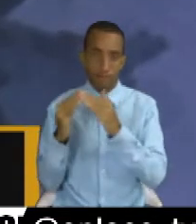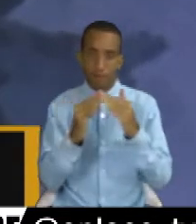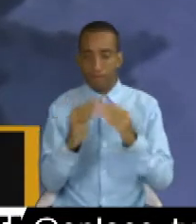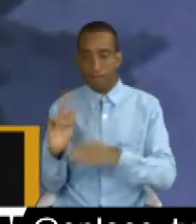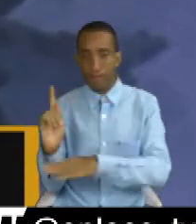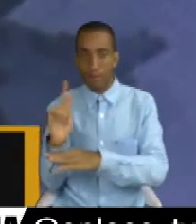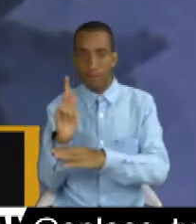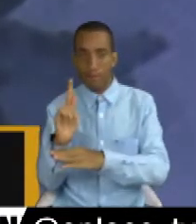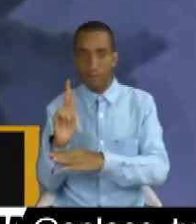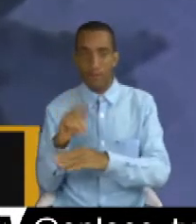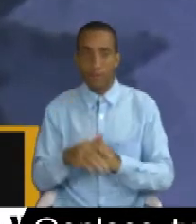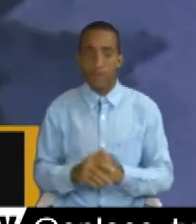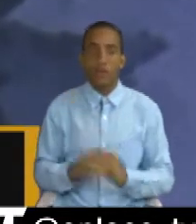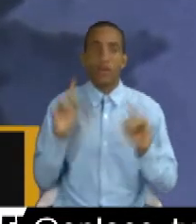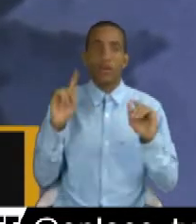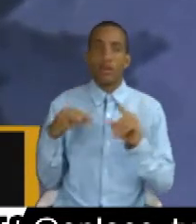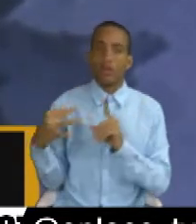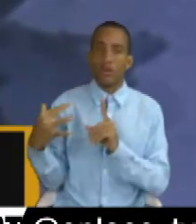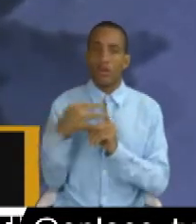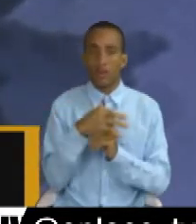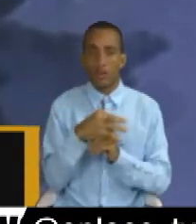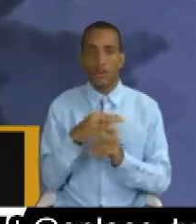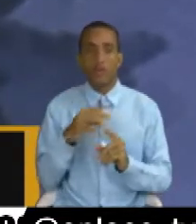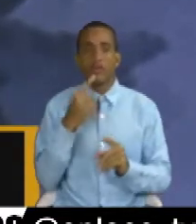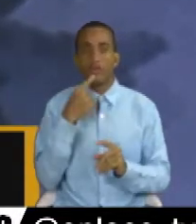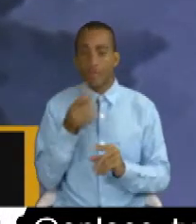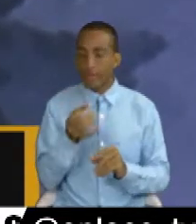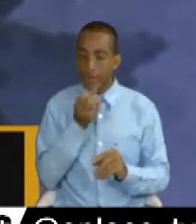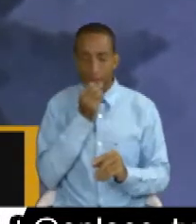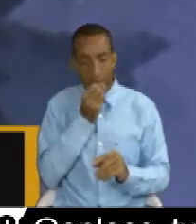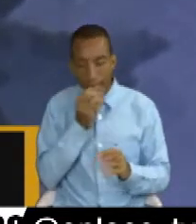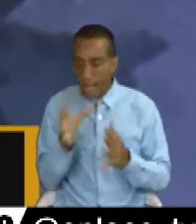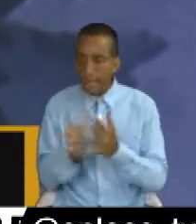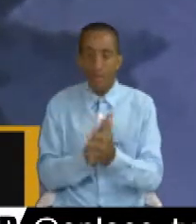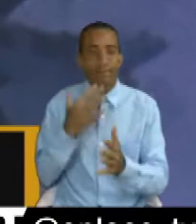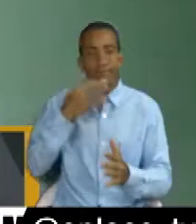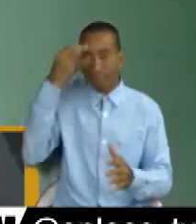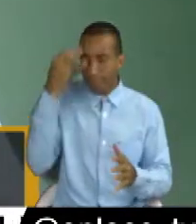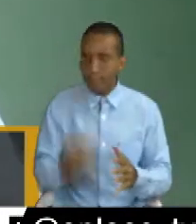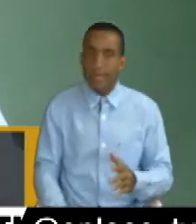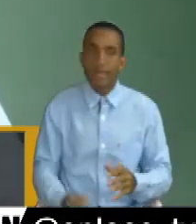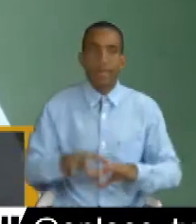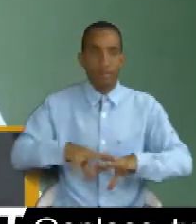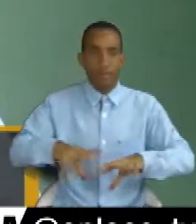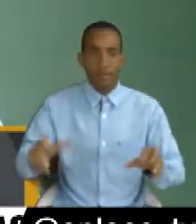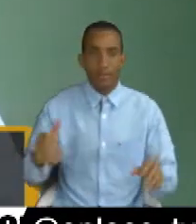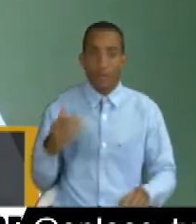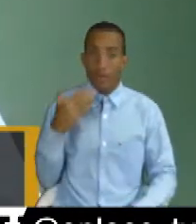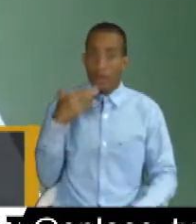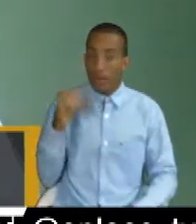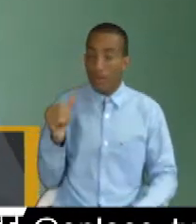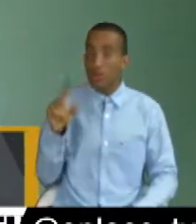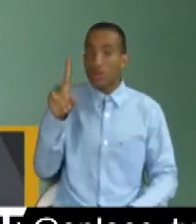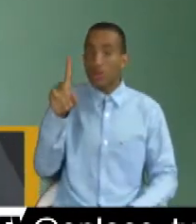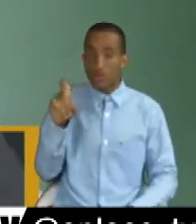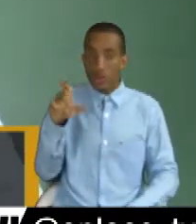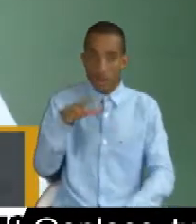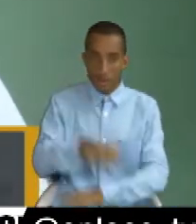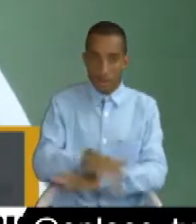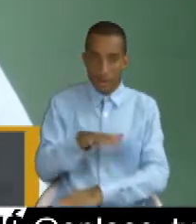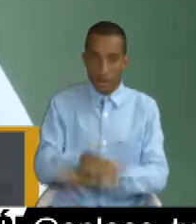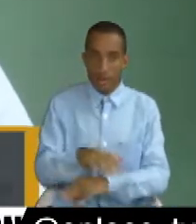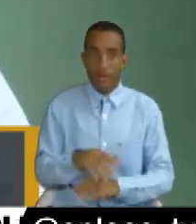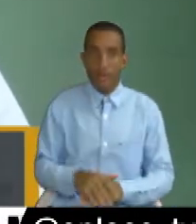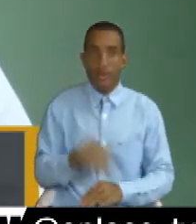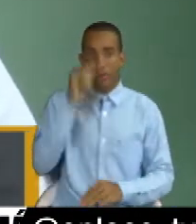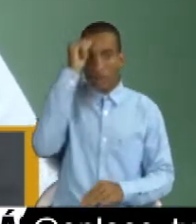alrededores. Los afectados aseguran que literalmente están azotados por la delincuencia. A la señora también a las 6 de la tarde, a la vecina también a las 6 de la tarde del día